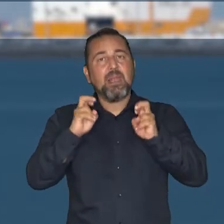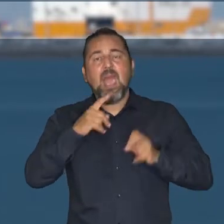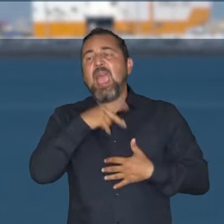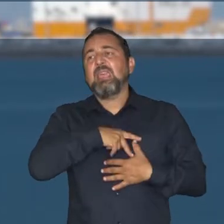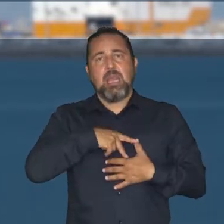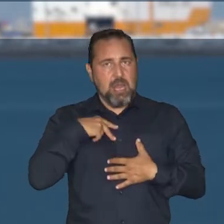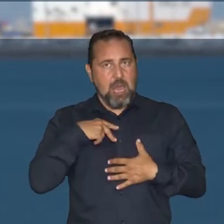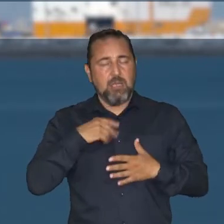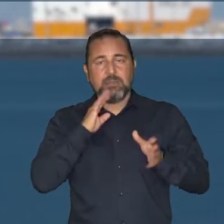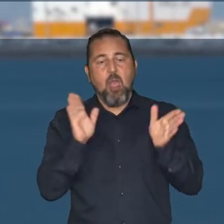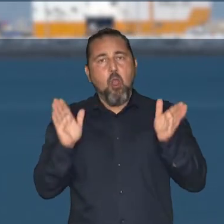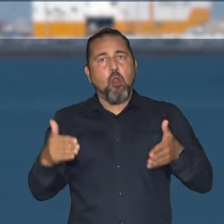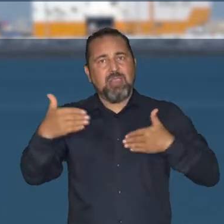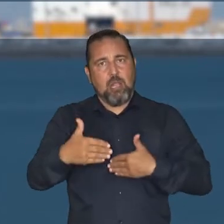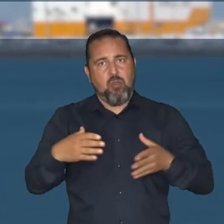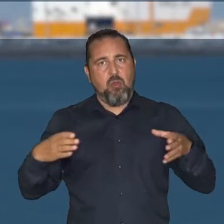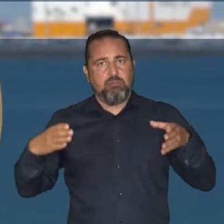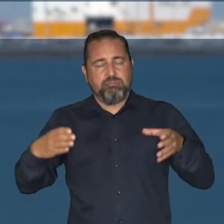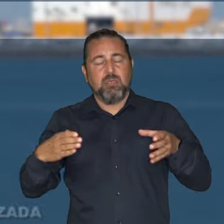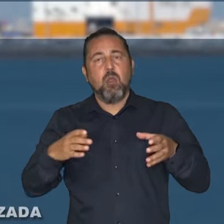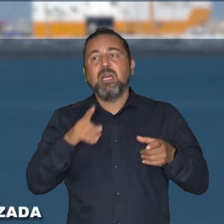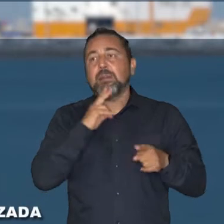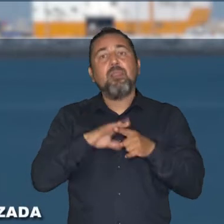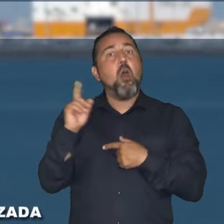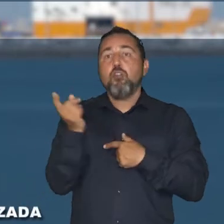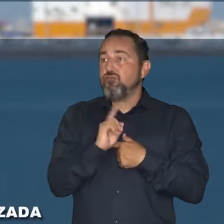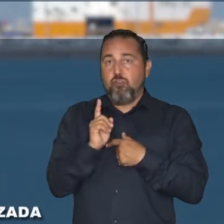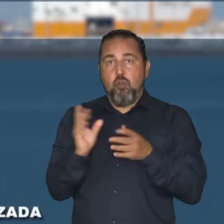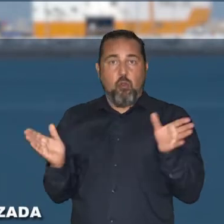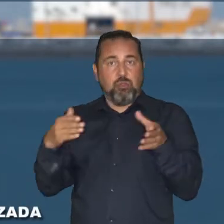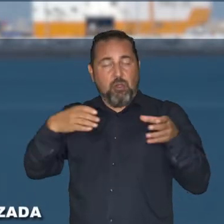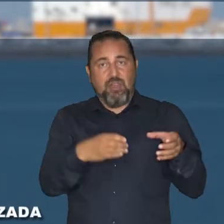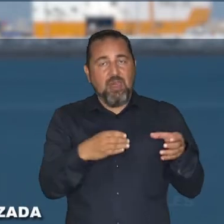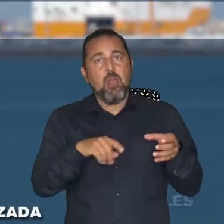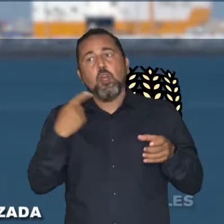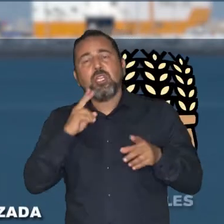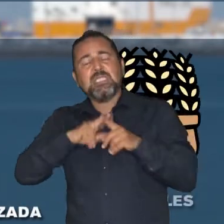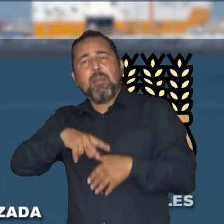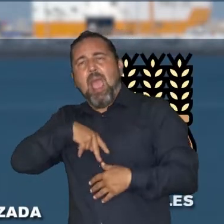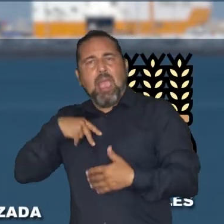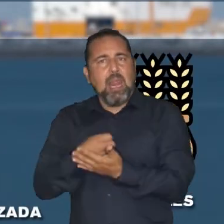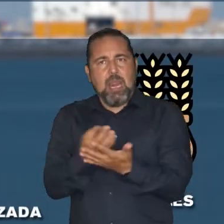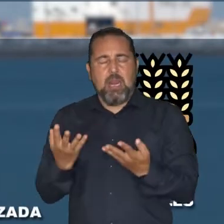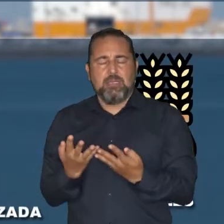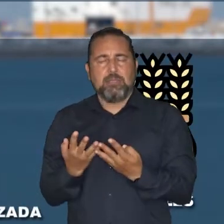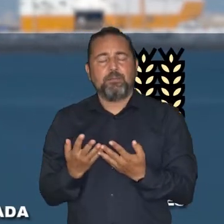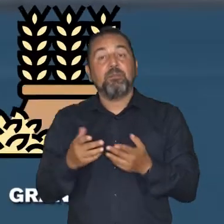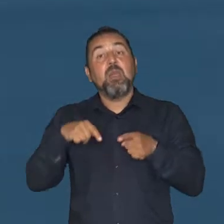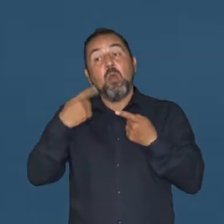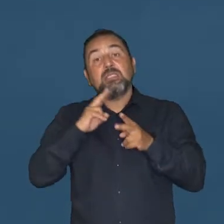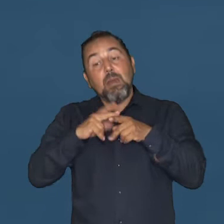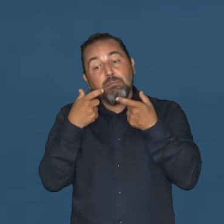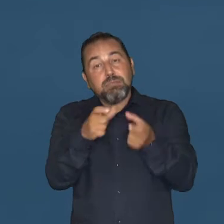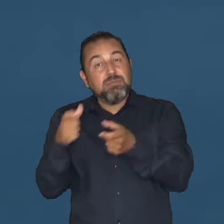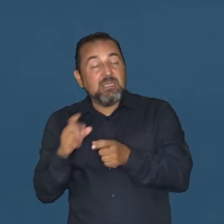de mercancía general contenedorizada, mercancía general no contenedorizada y graneles. Y los graneles, a